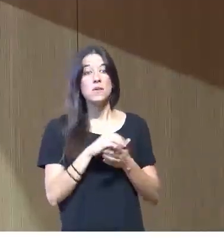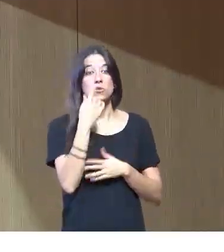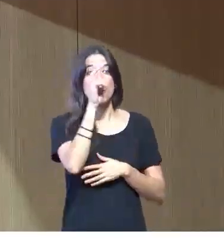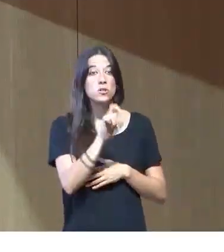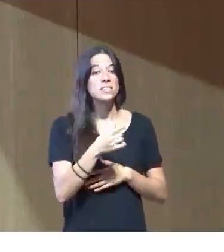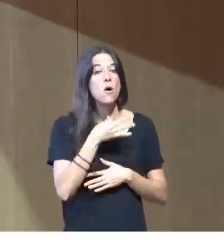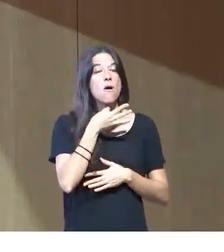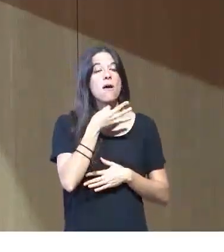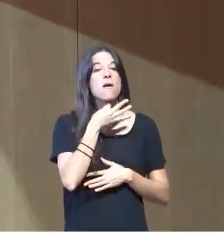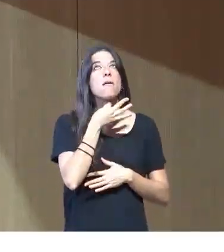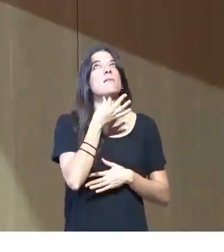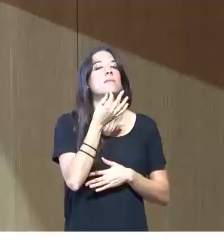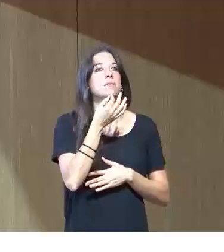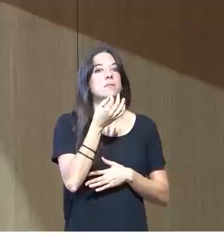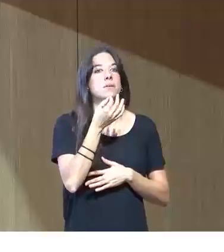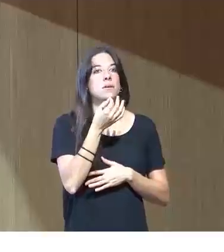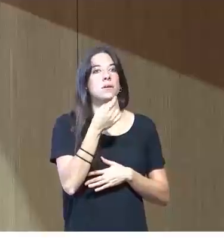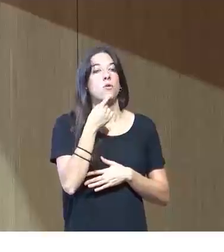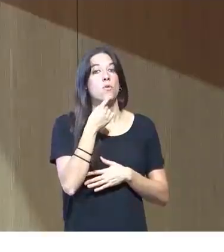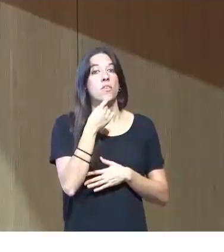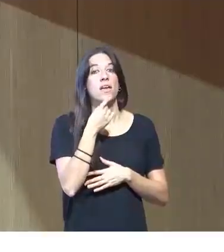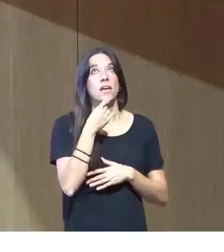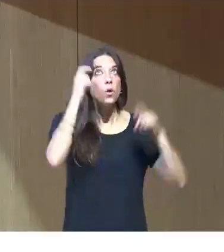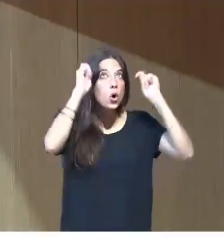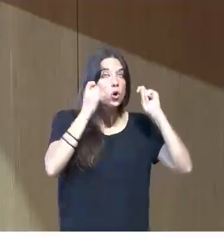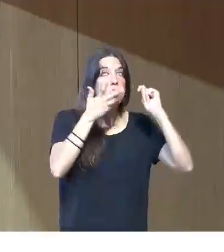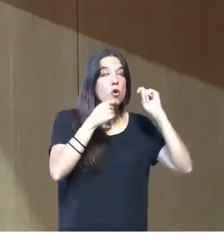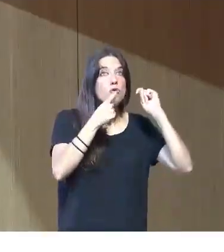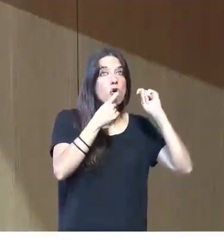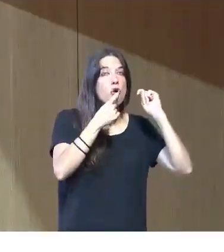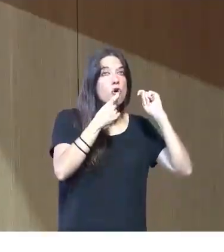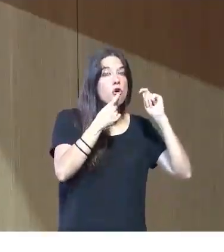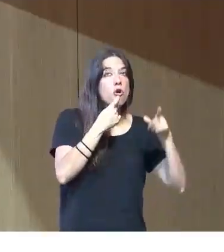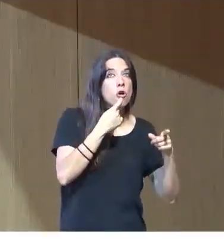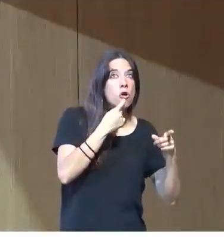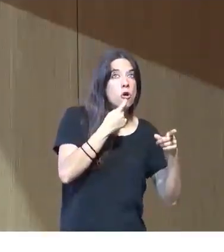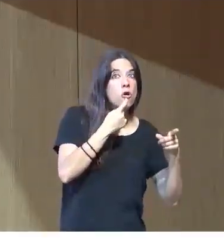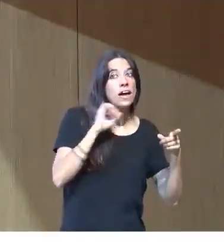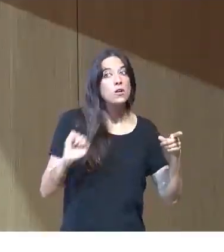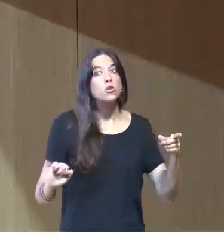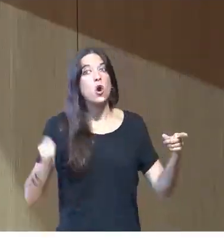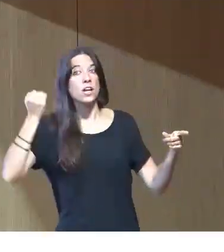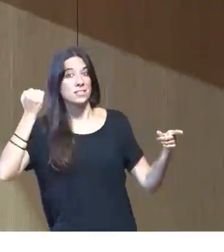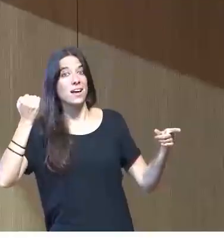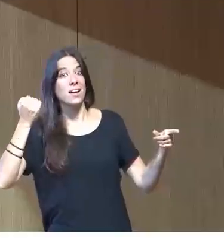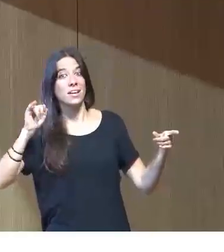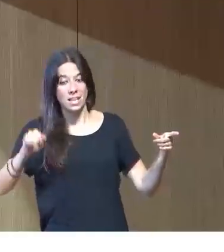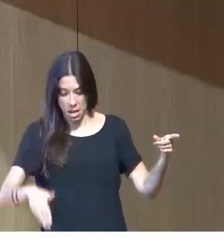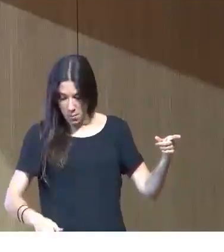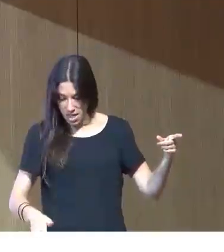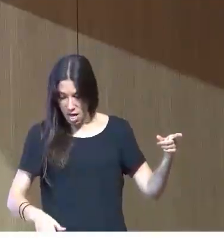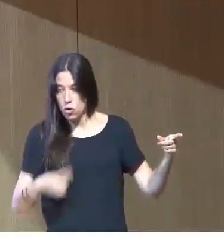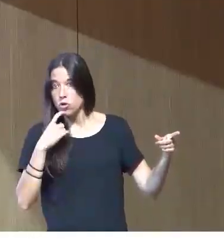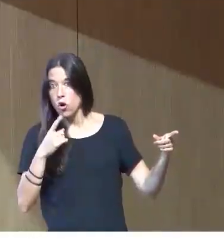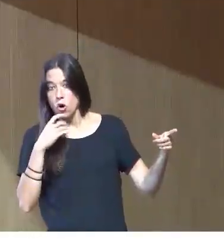no un humanista con el color rojo pues el socorrista que lleva el bañador de color rojo